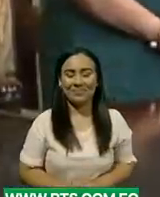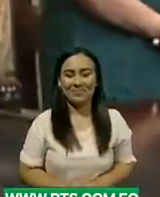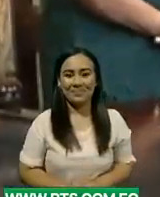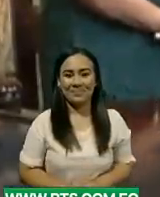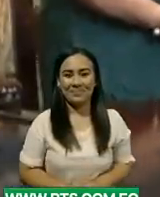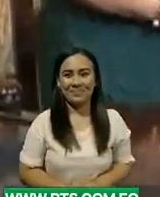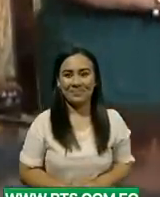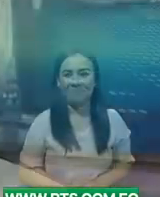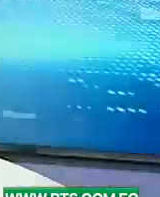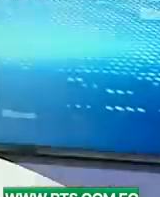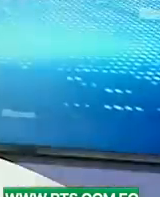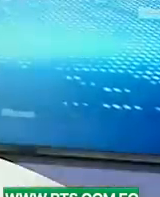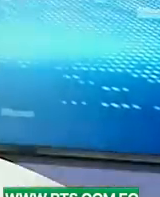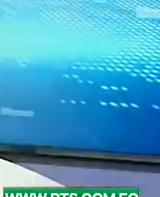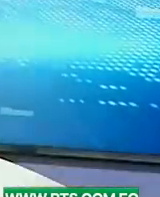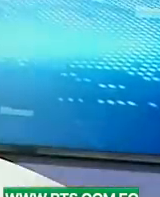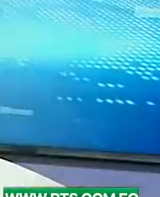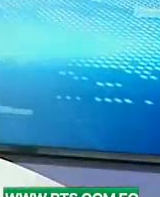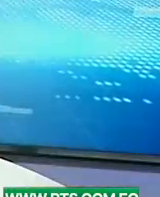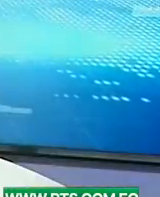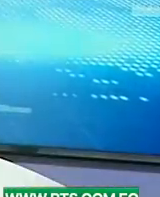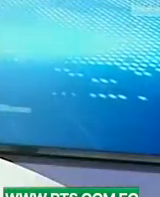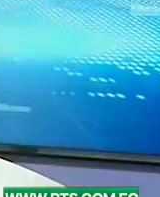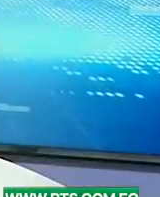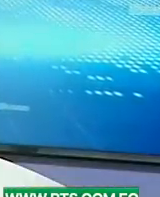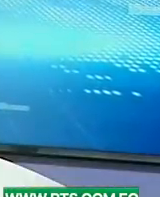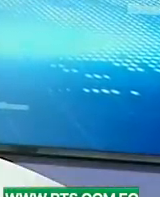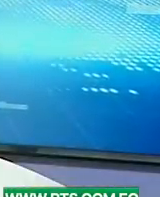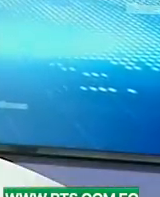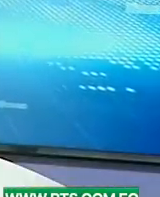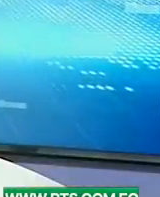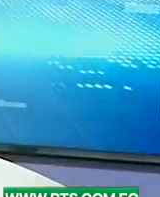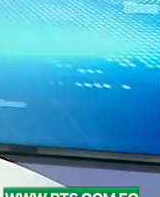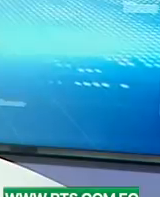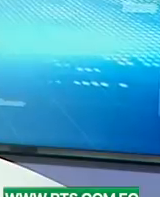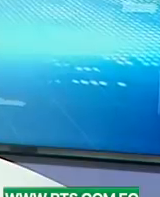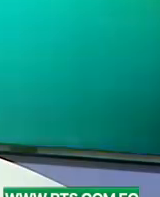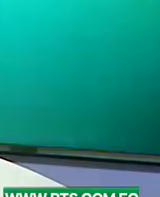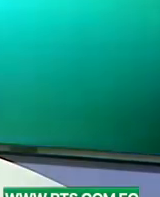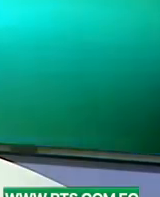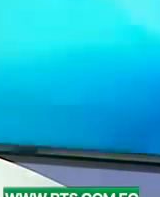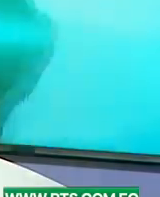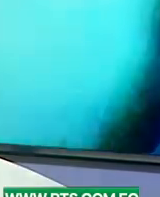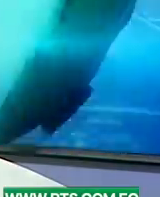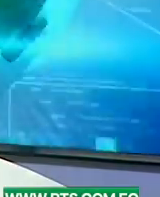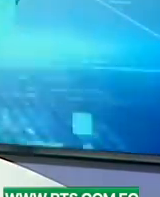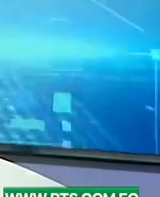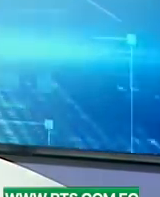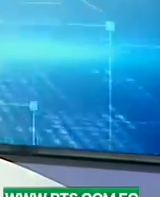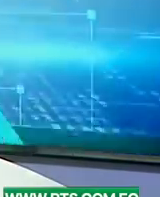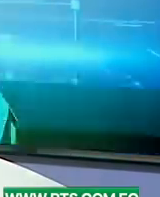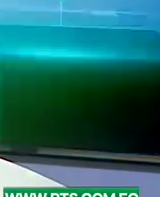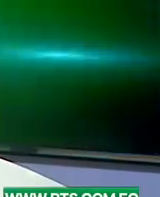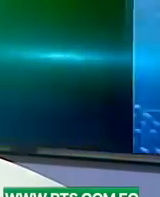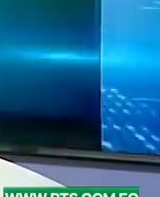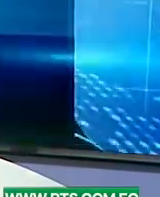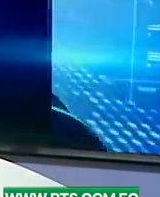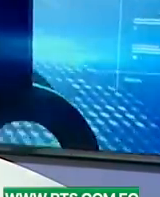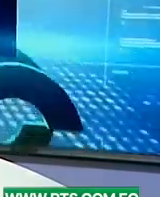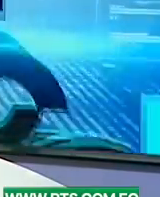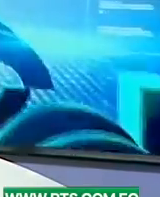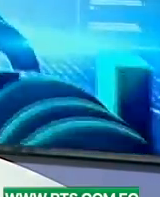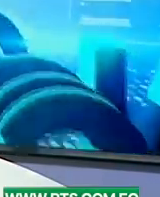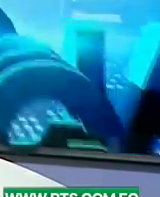Julio Gurumendi. Merecido reconocimiento. En otro tema, una empresa distribuidora de café y